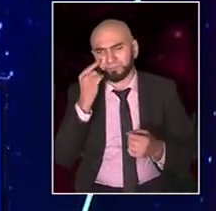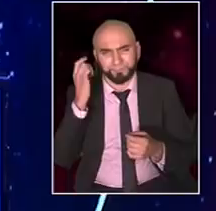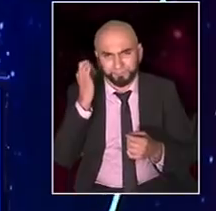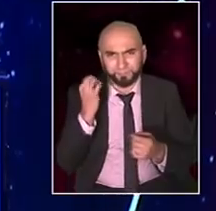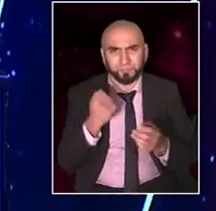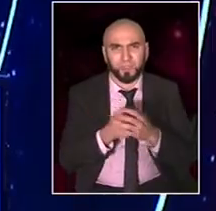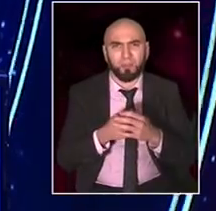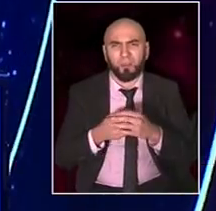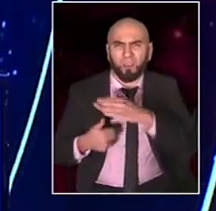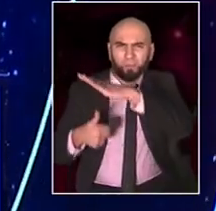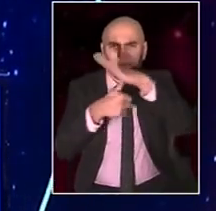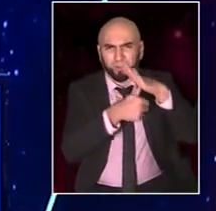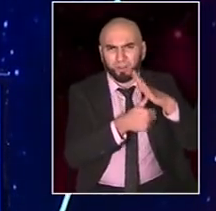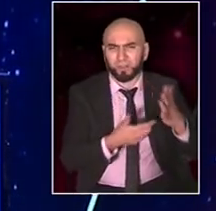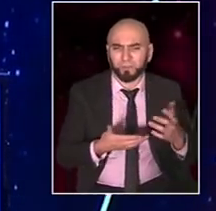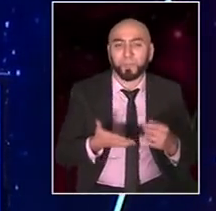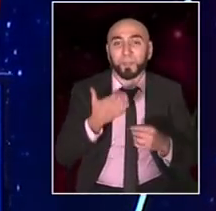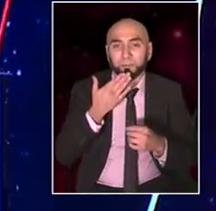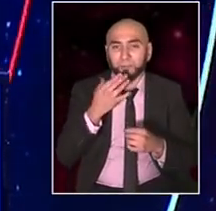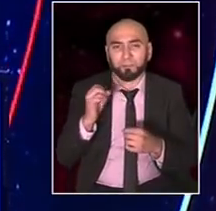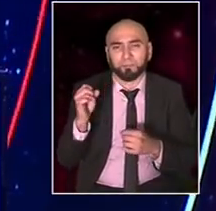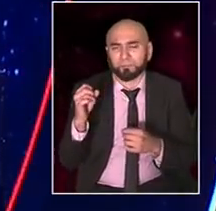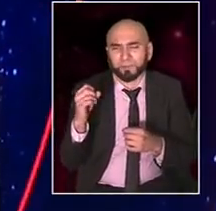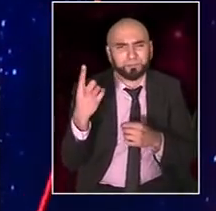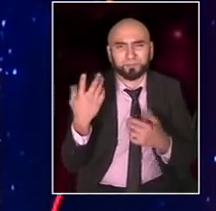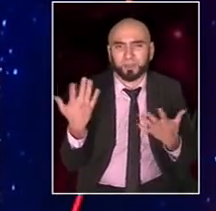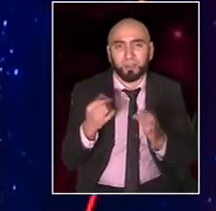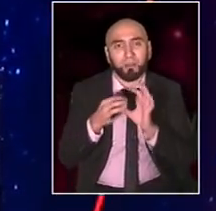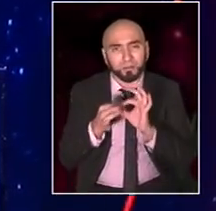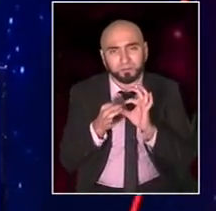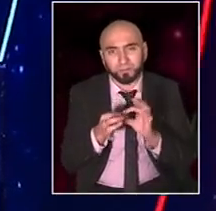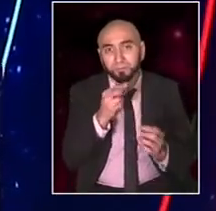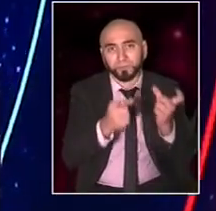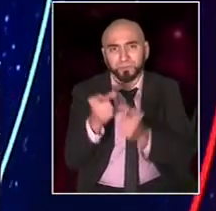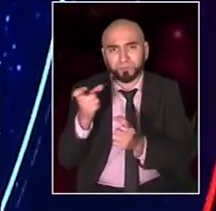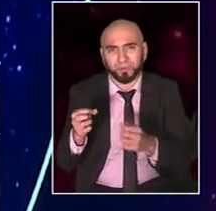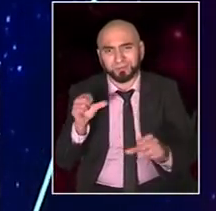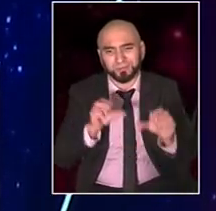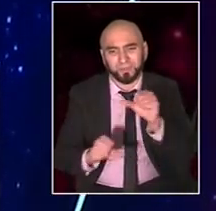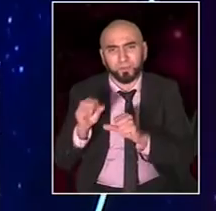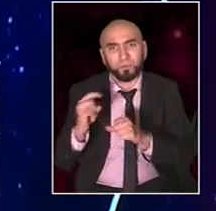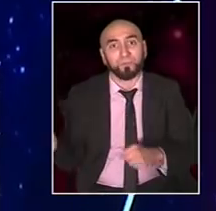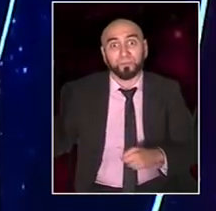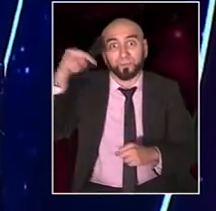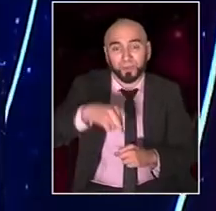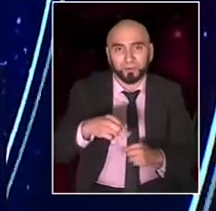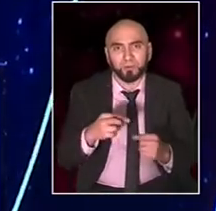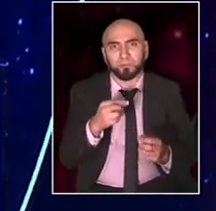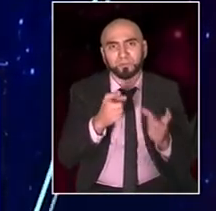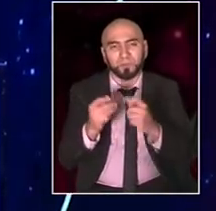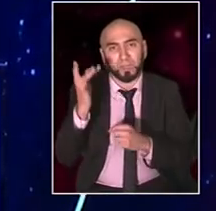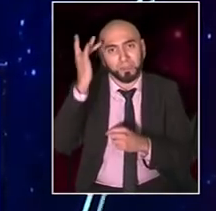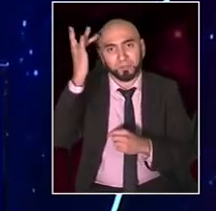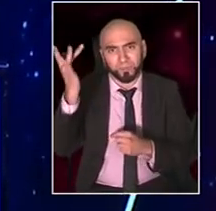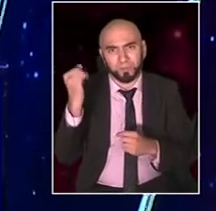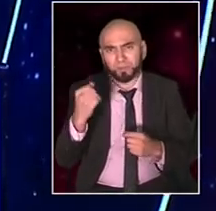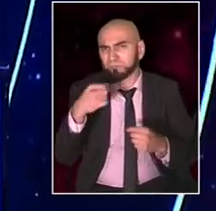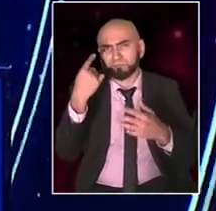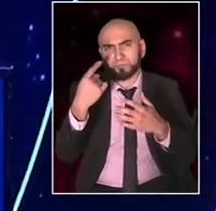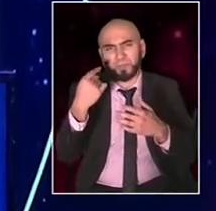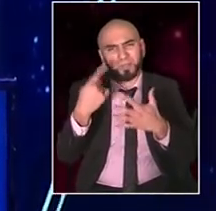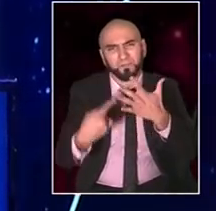y tal vez en primer lugar agradecer a los científicos, científicas que han venido, intelectuales de distintos rincones